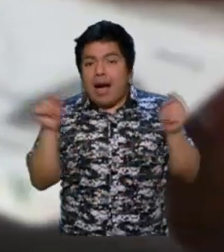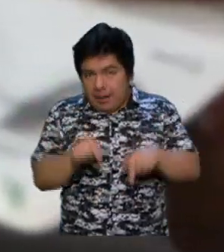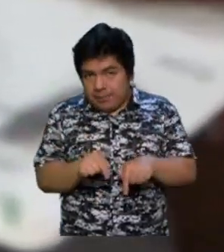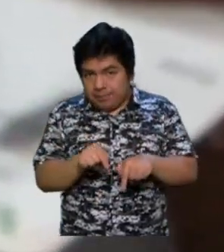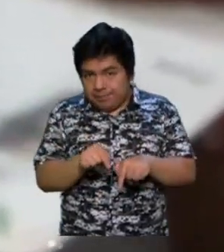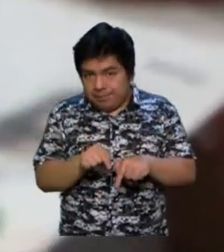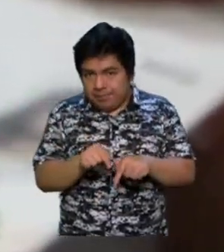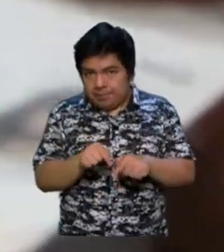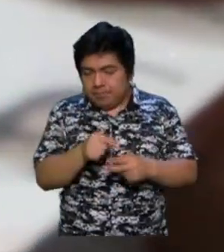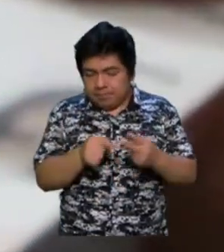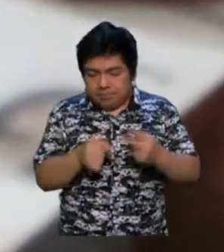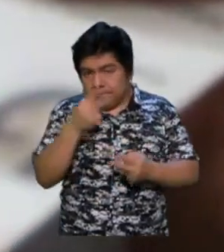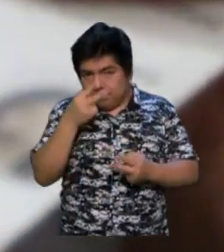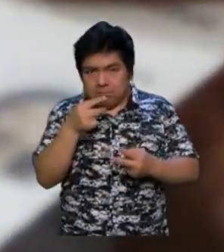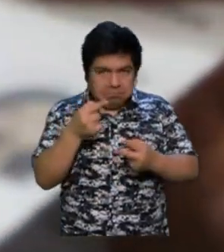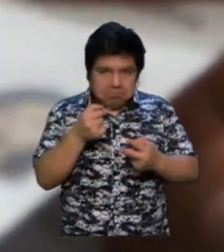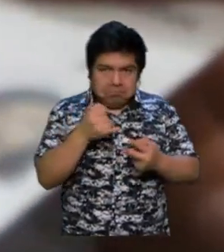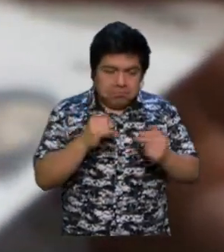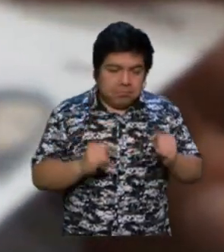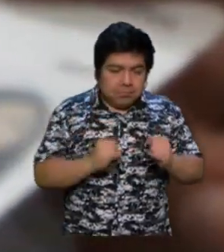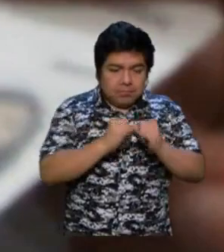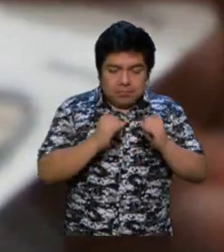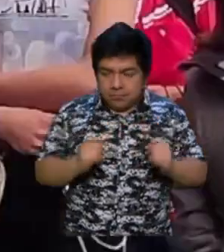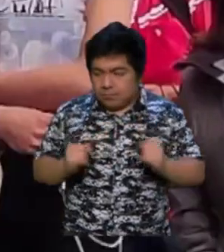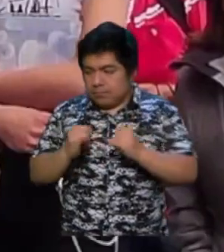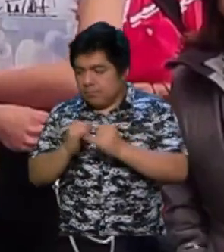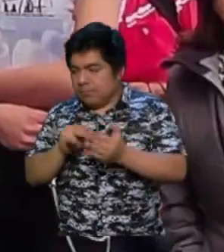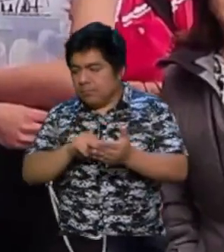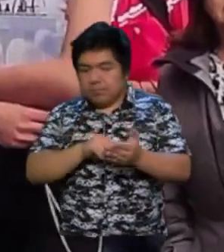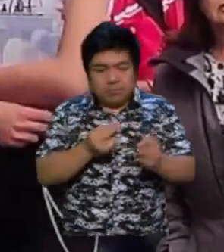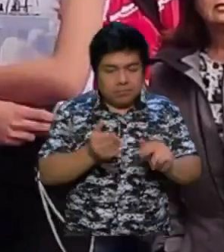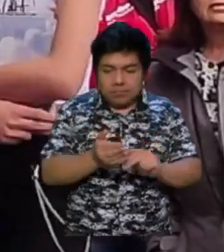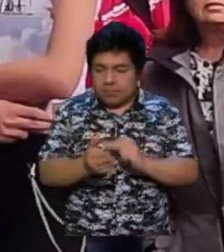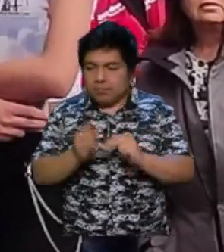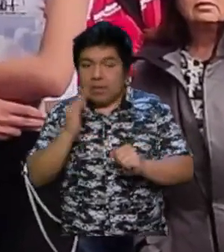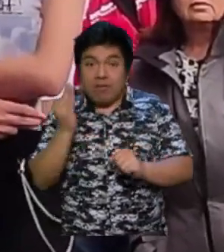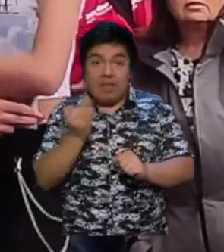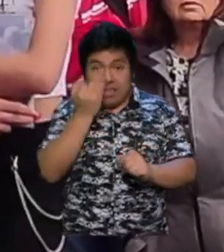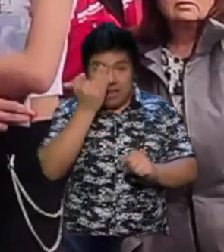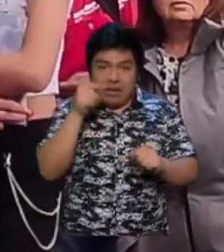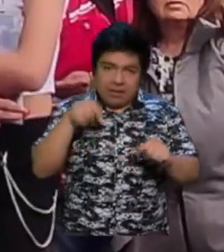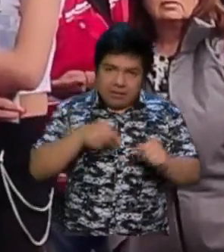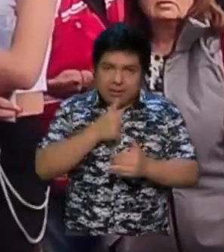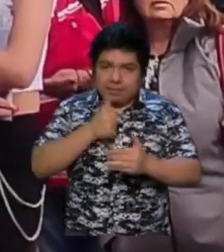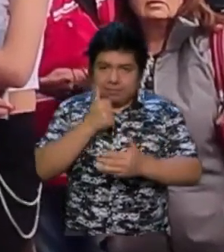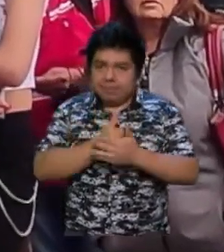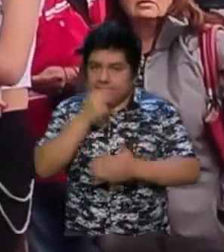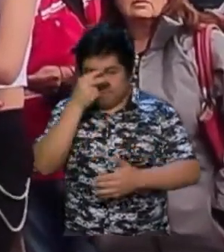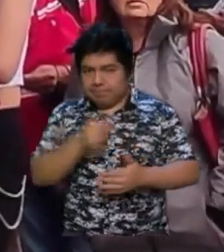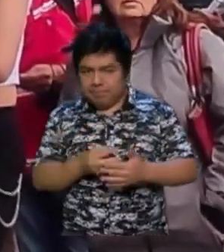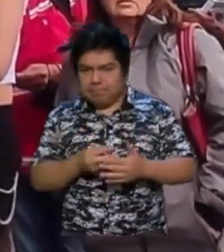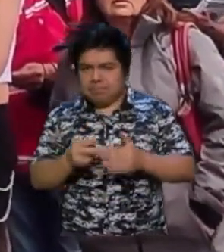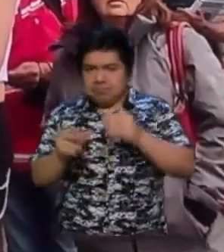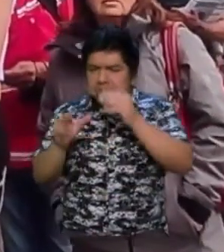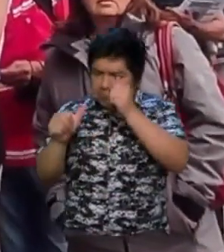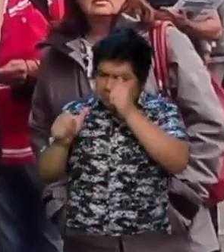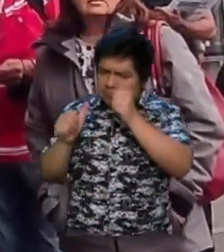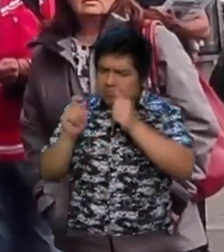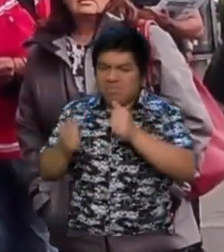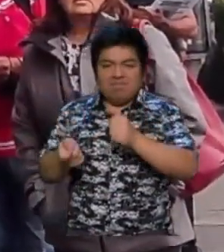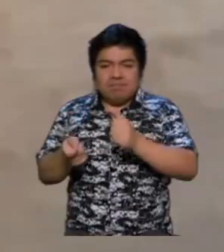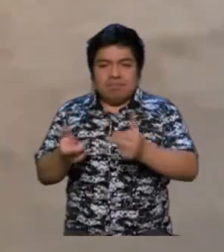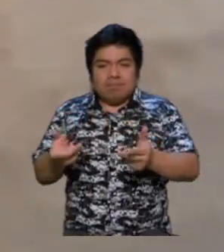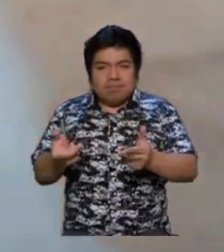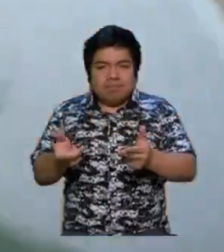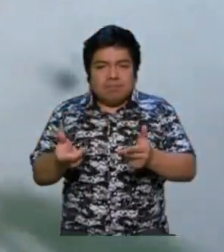lo suscribimos con ambas institutos, tanto el federal como el local. Este convenio, que es